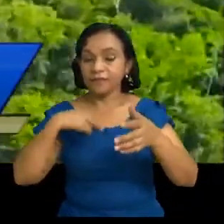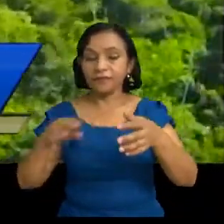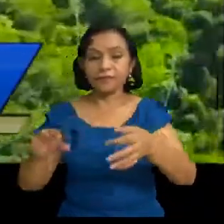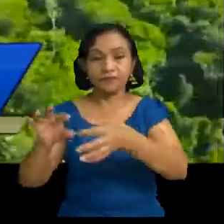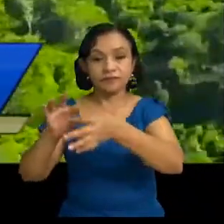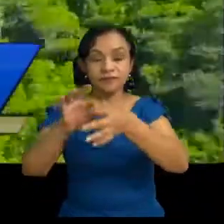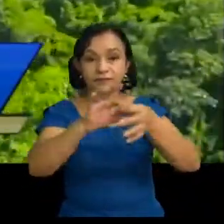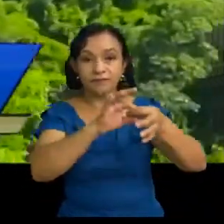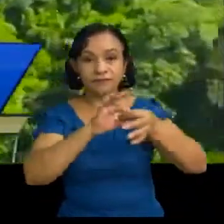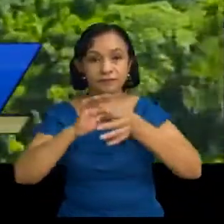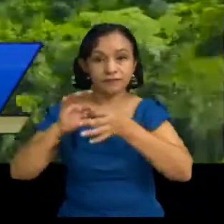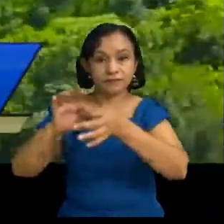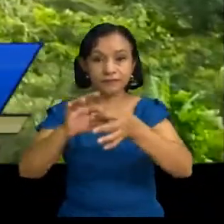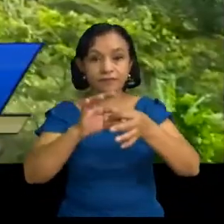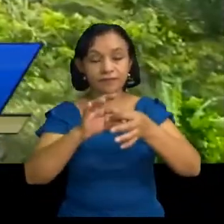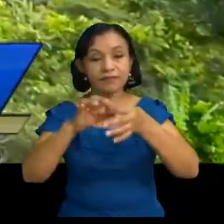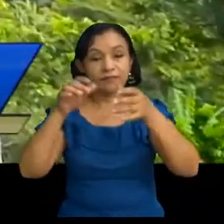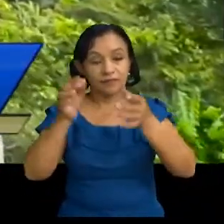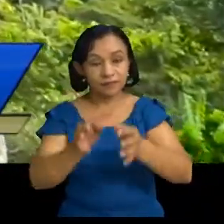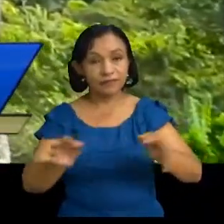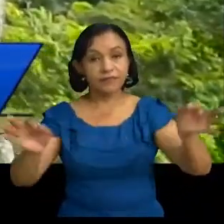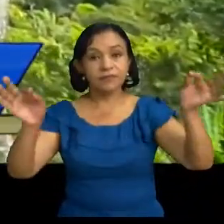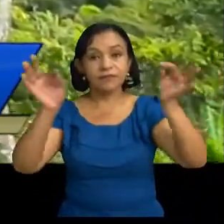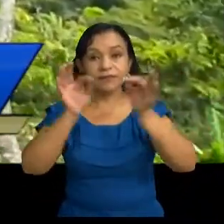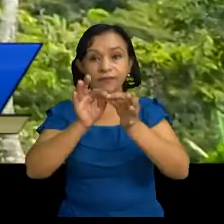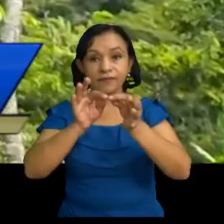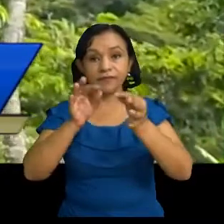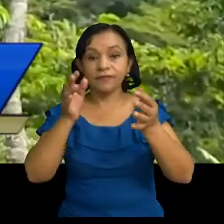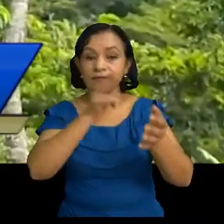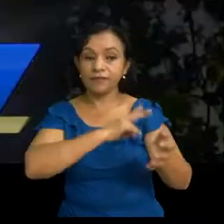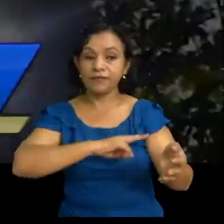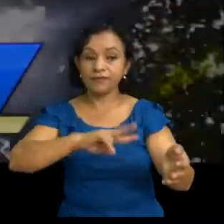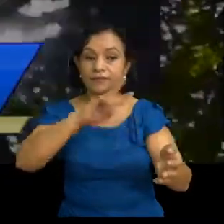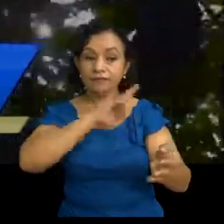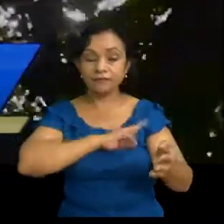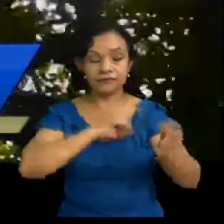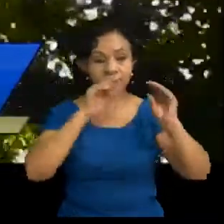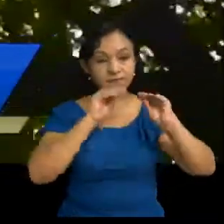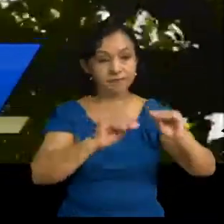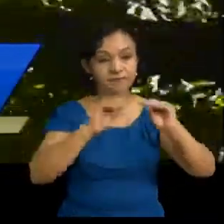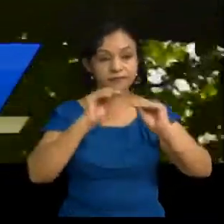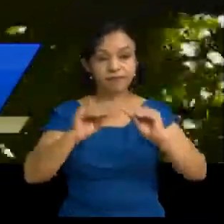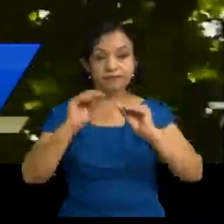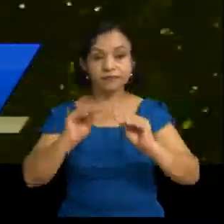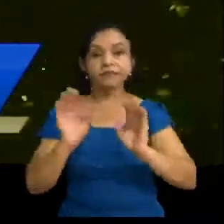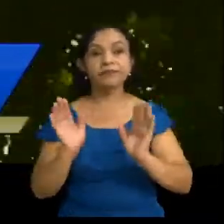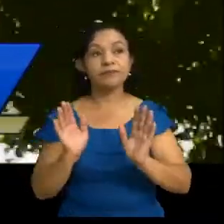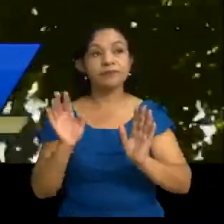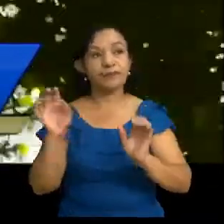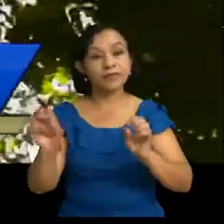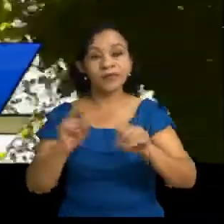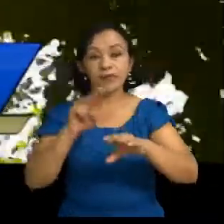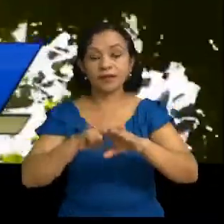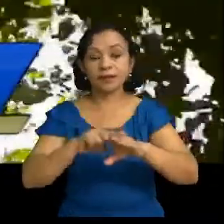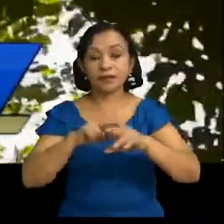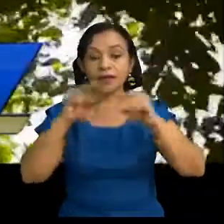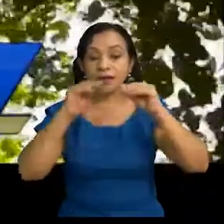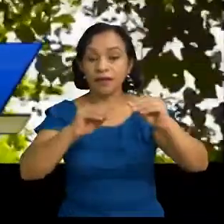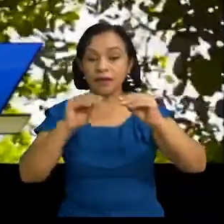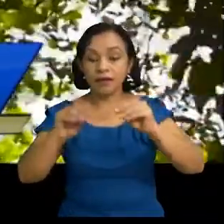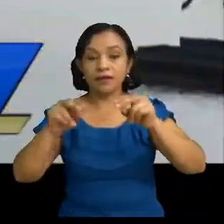porque aquí hay un elemento muy importante la formación de valores nosotros tenemos una estrategia nacional de educación ambiental